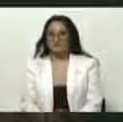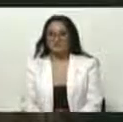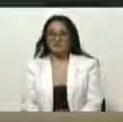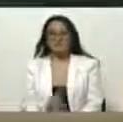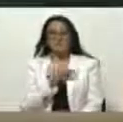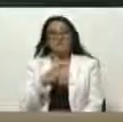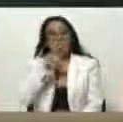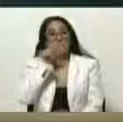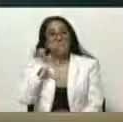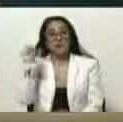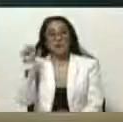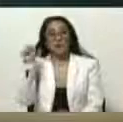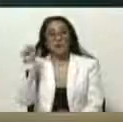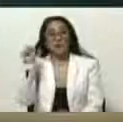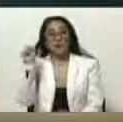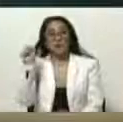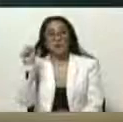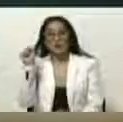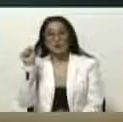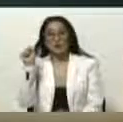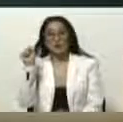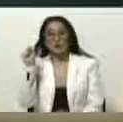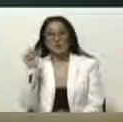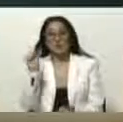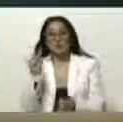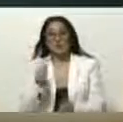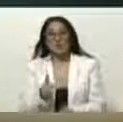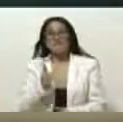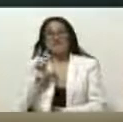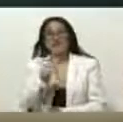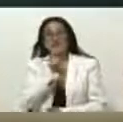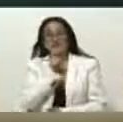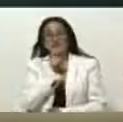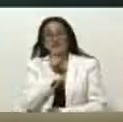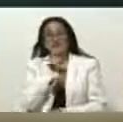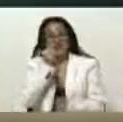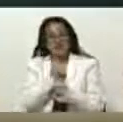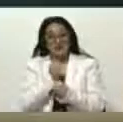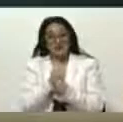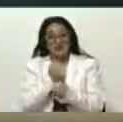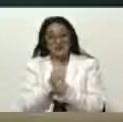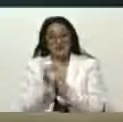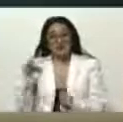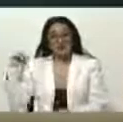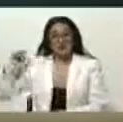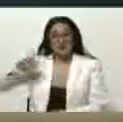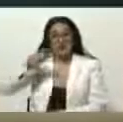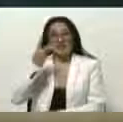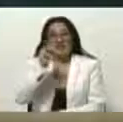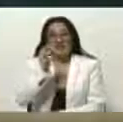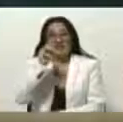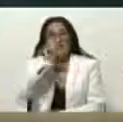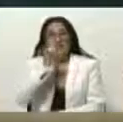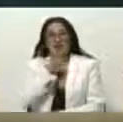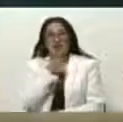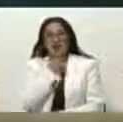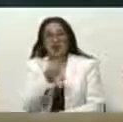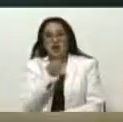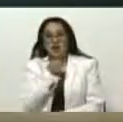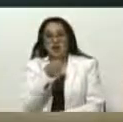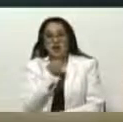Presidente Maduro me puso la más compleja pauta que en todos mis 30 años de reportero he